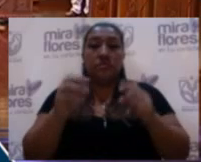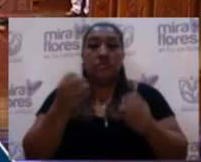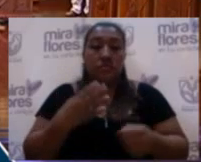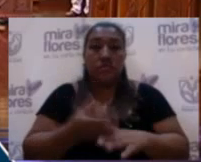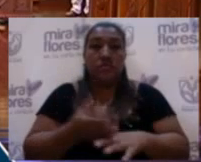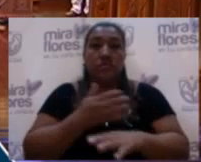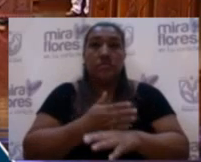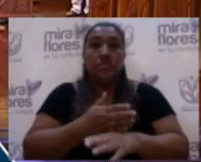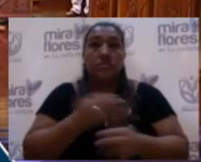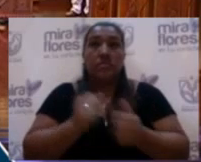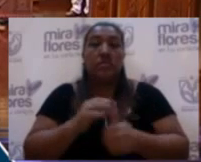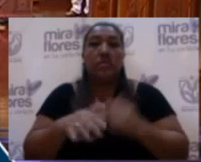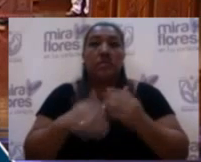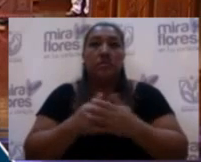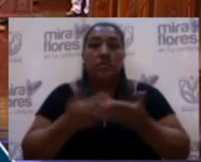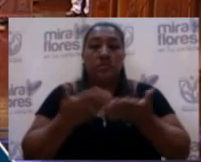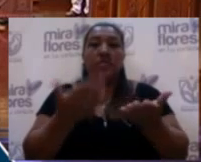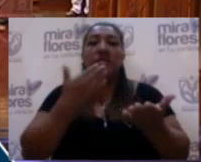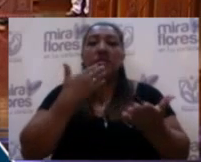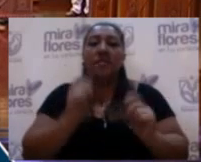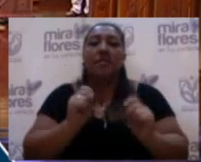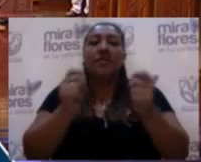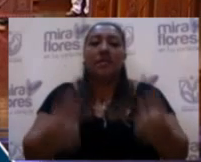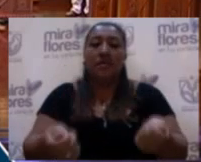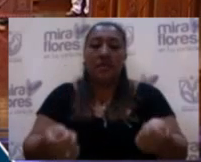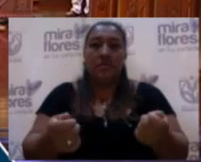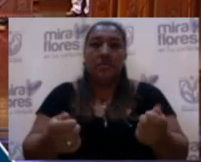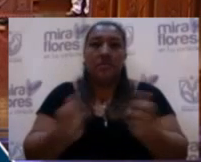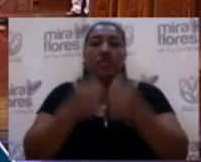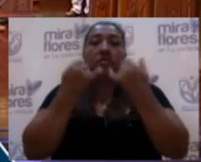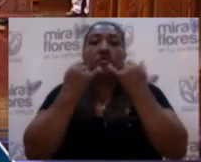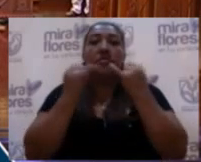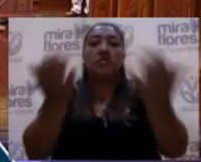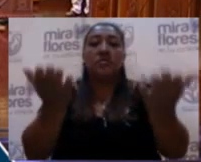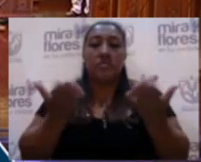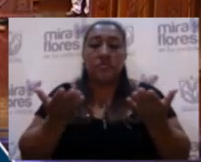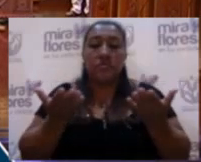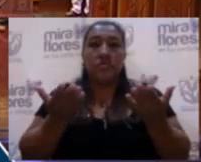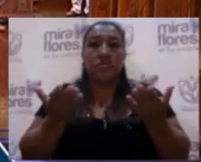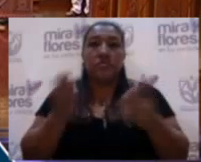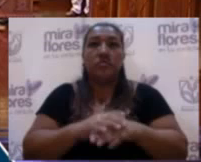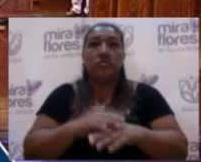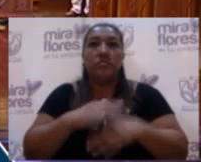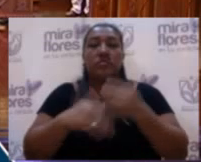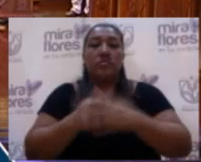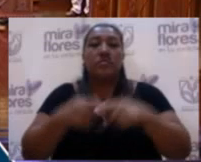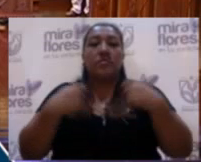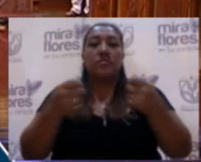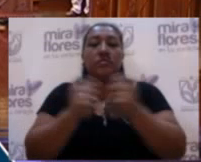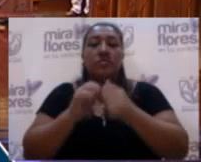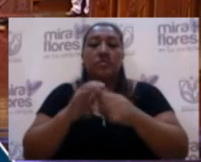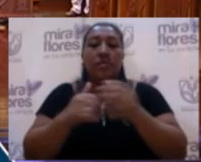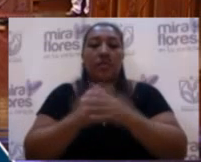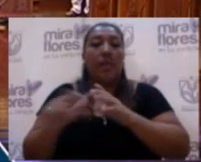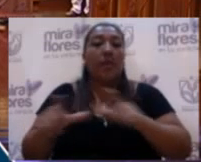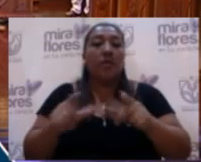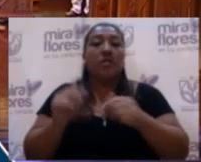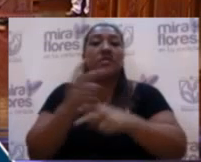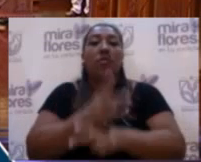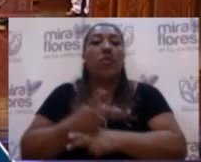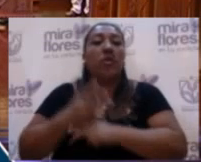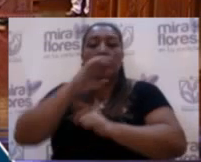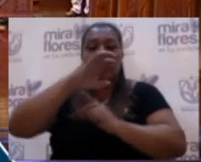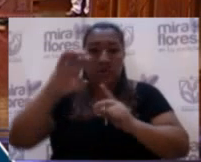fin de solicitar se sirva a disponer a quien corresponda, me brinde información respecto al gasto efectuado en la remodelación del local de seguridad